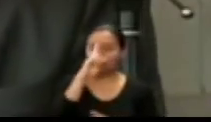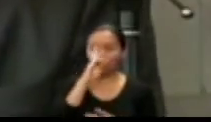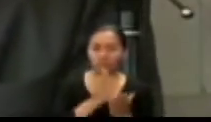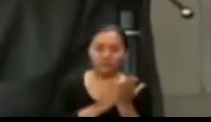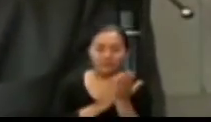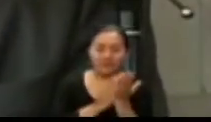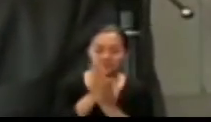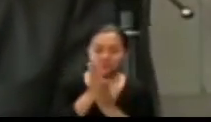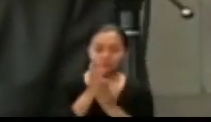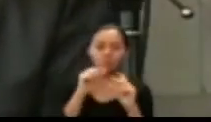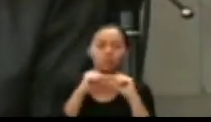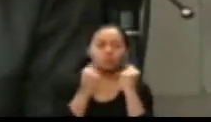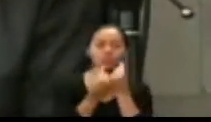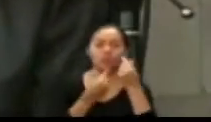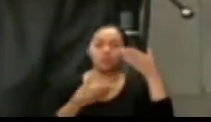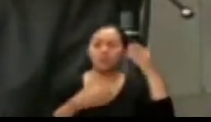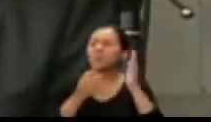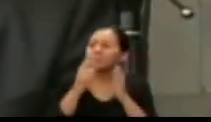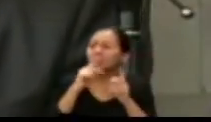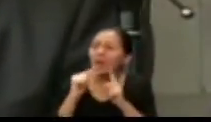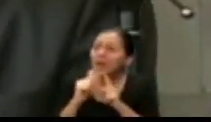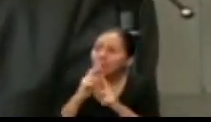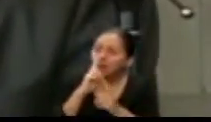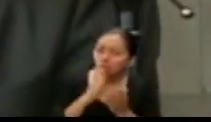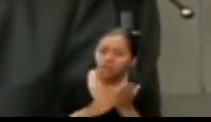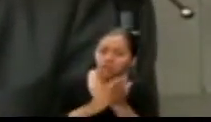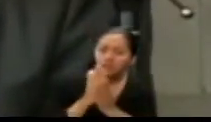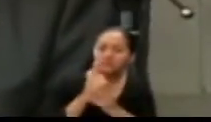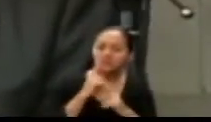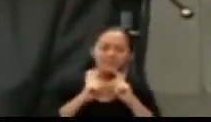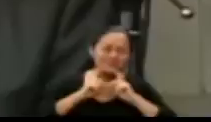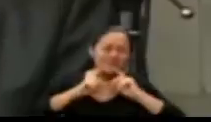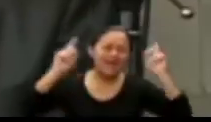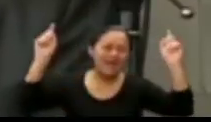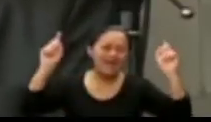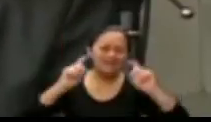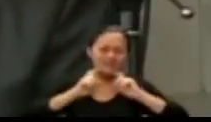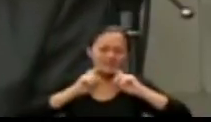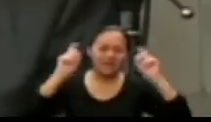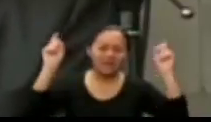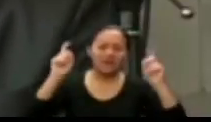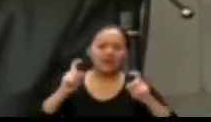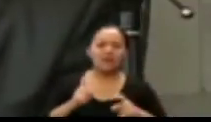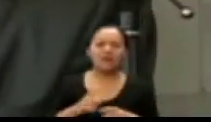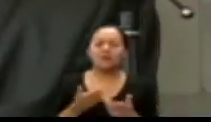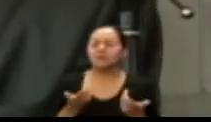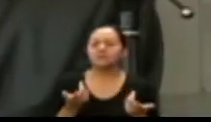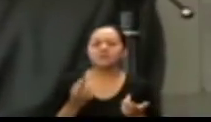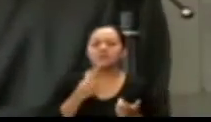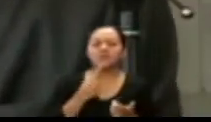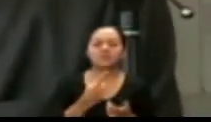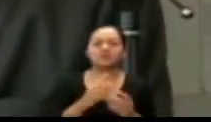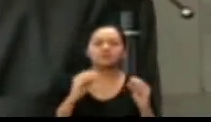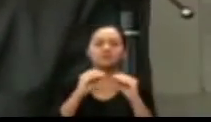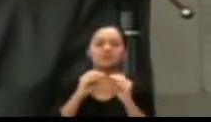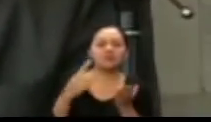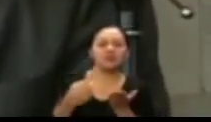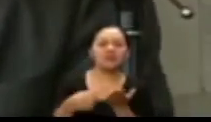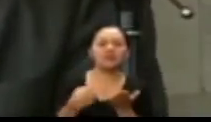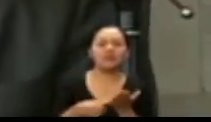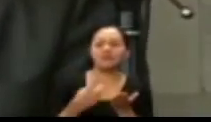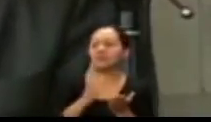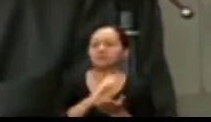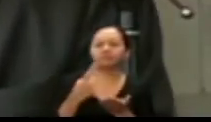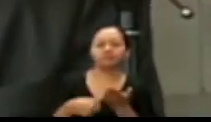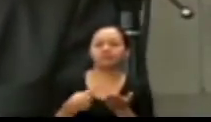partidos, pero digamos que ellos me han dicho que nosotros gritando y cantando honestidad no permitimos, digamos, el debate.